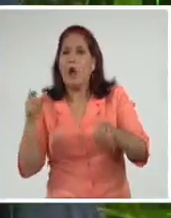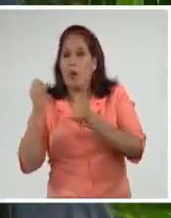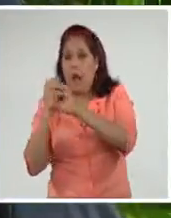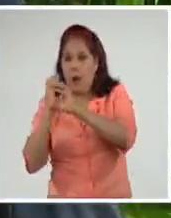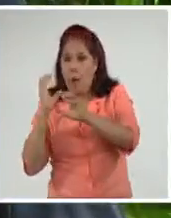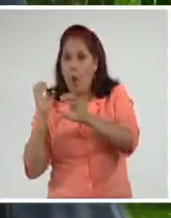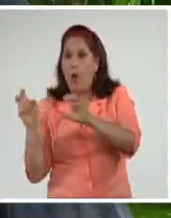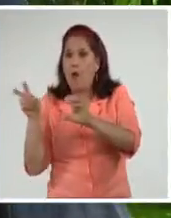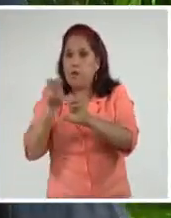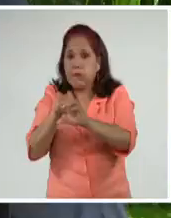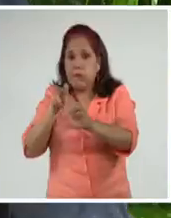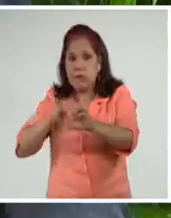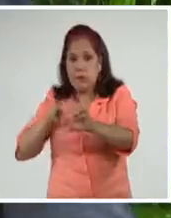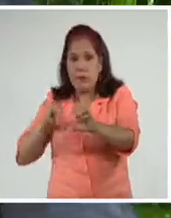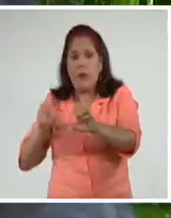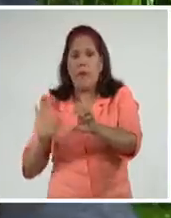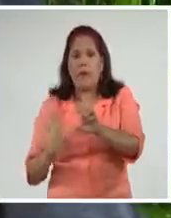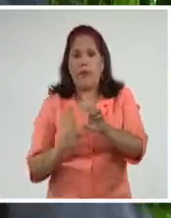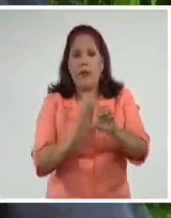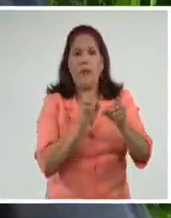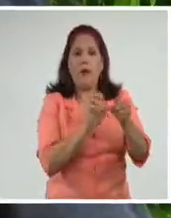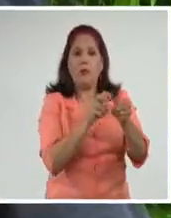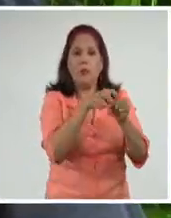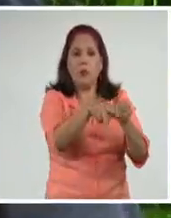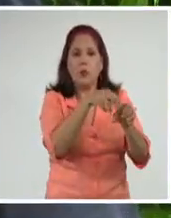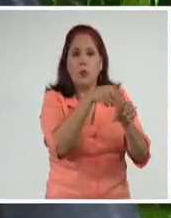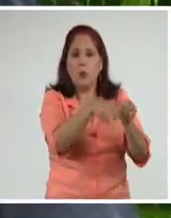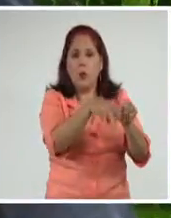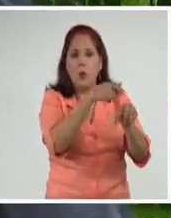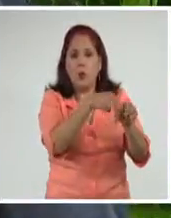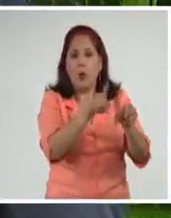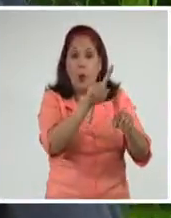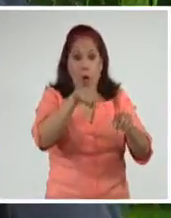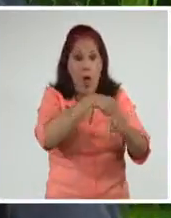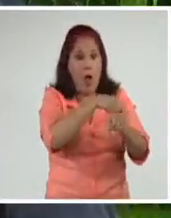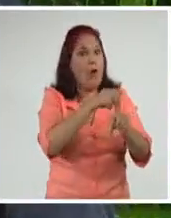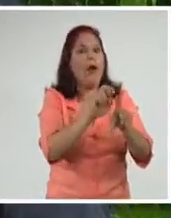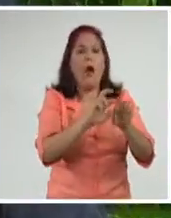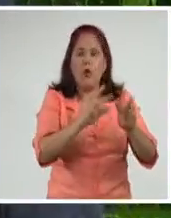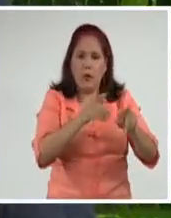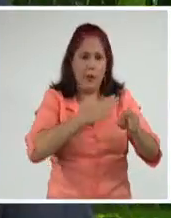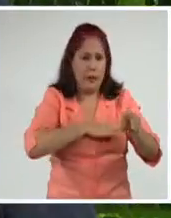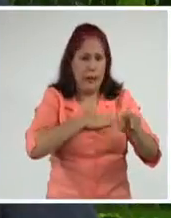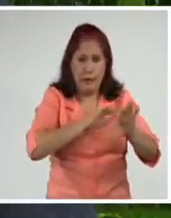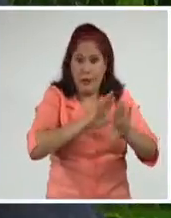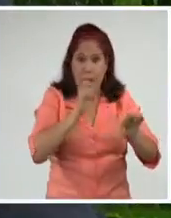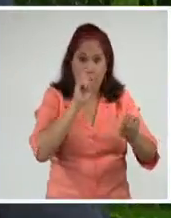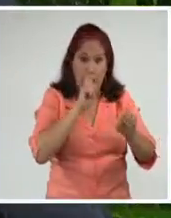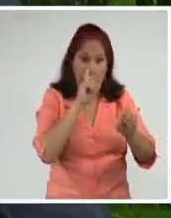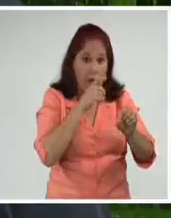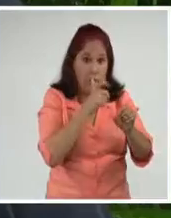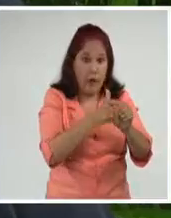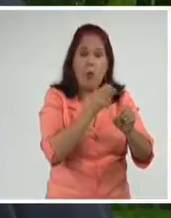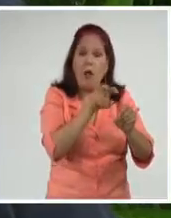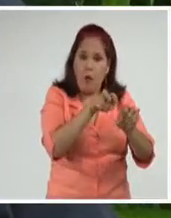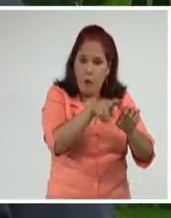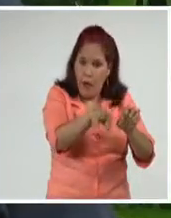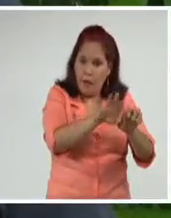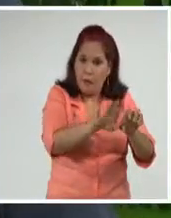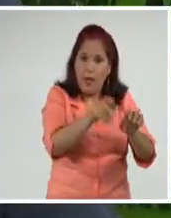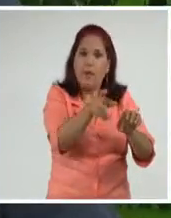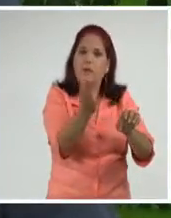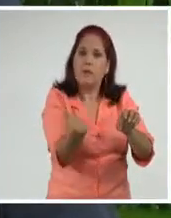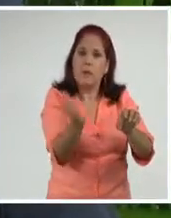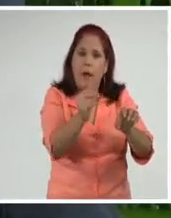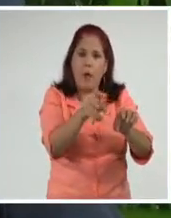los recoge y los trae hasta este lugar. Cuando transcurre la primera hora de reposo de la posvacuna, los llevamos directamente hacia sus